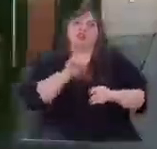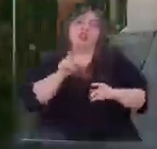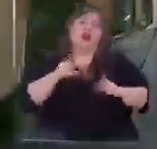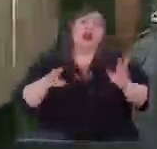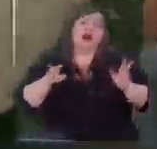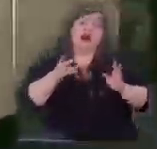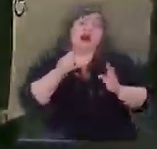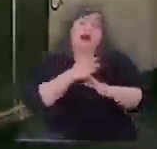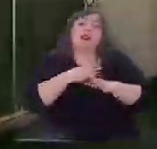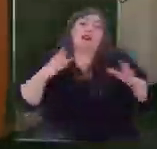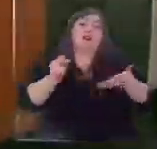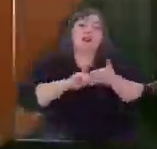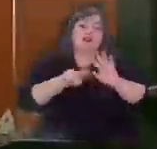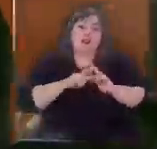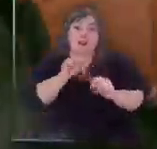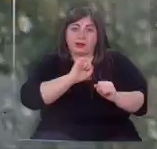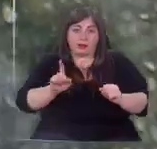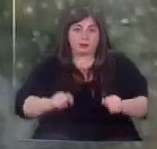un gran problema.